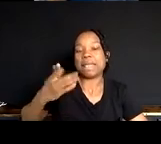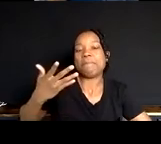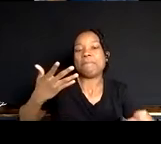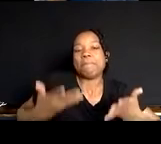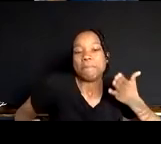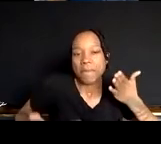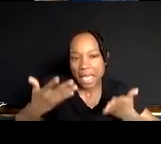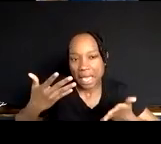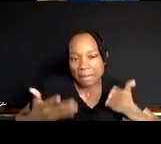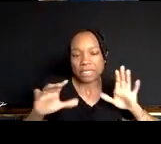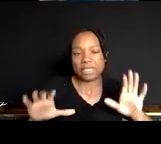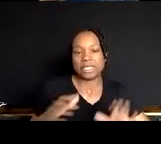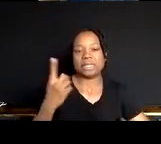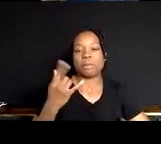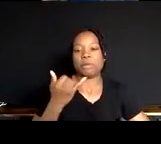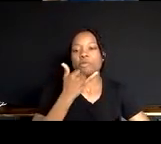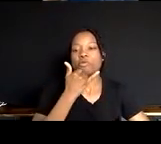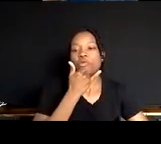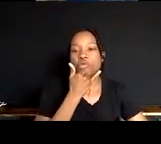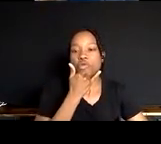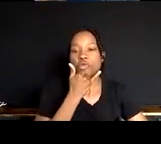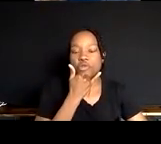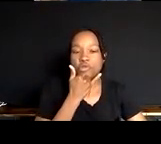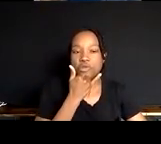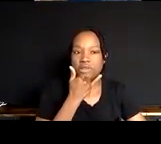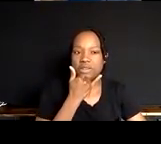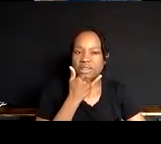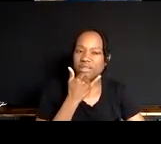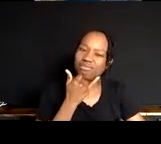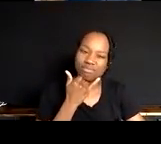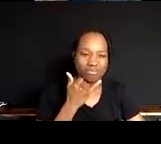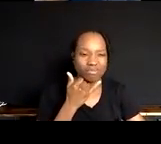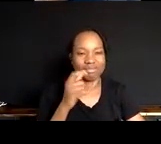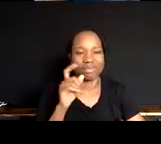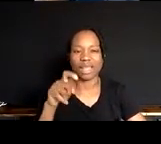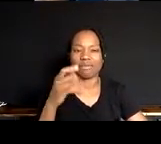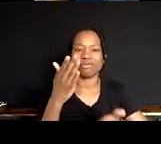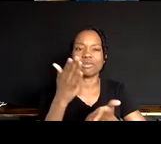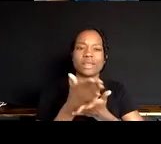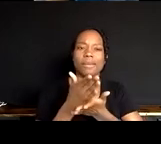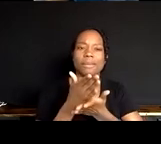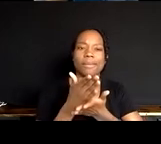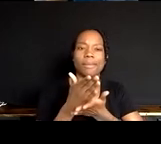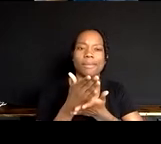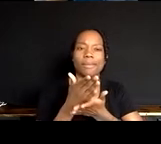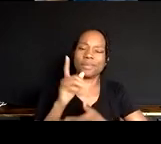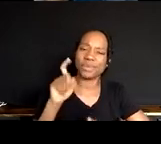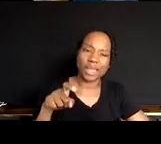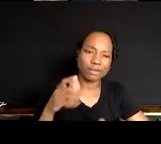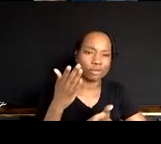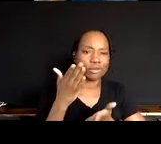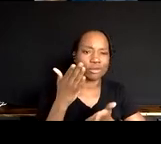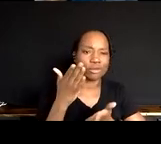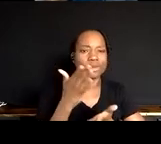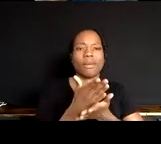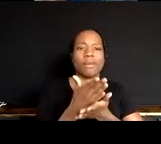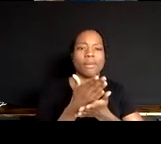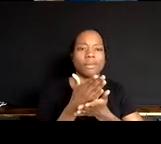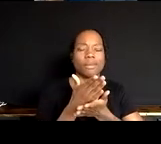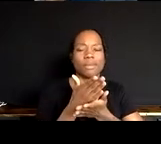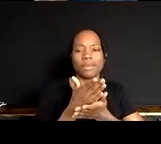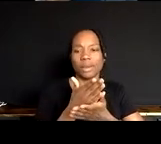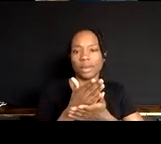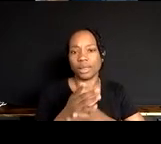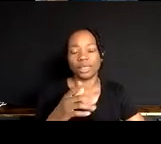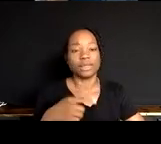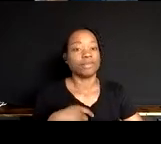una probabilidad fuera de 77 de que hubieran hecho algo erróneo. Eso tiene que detenerse. Eso tiene